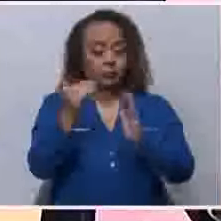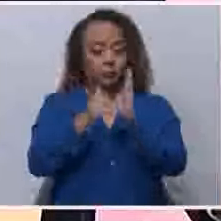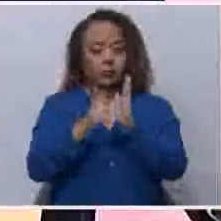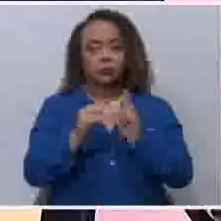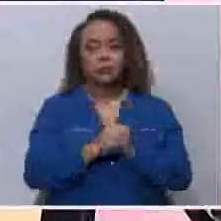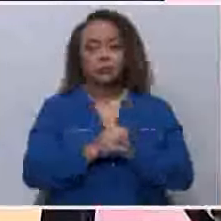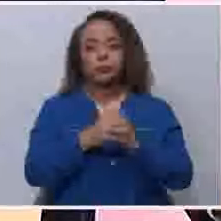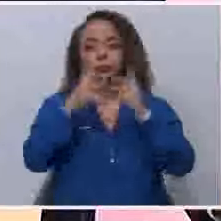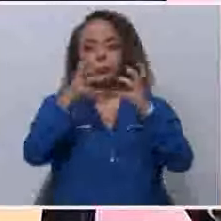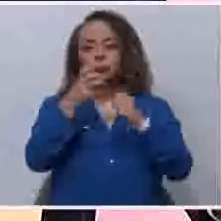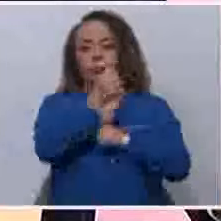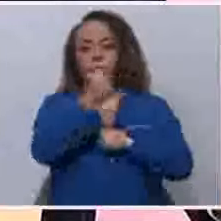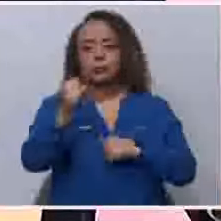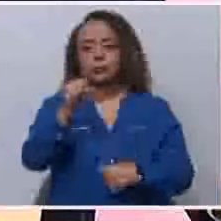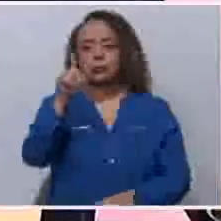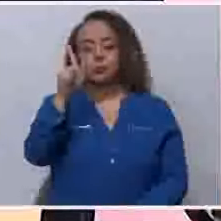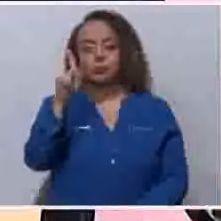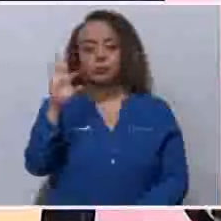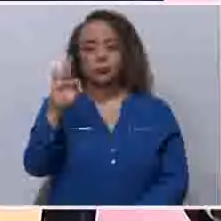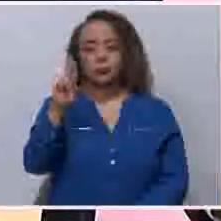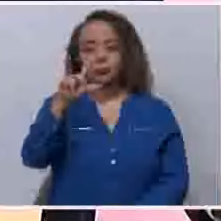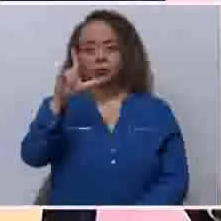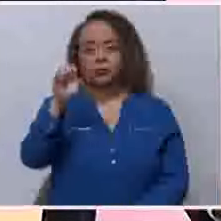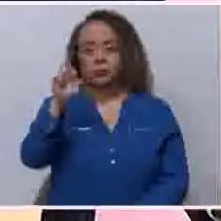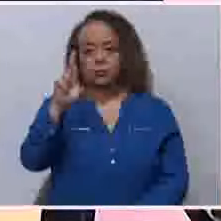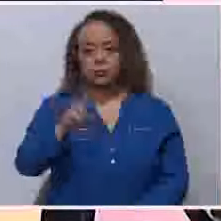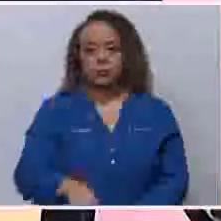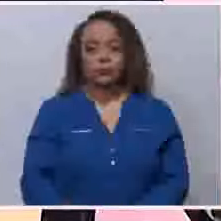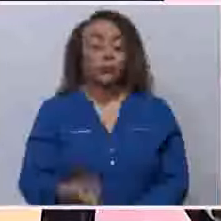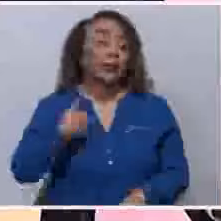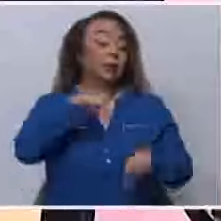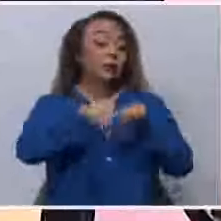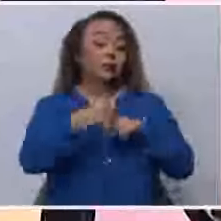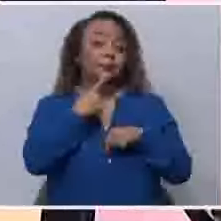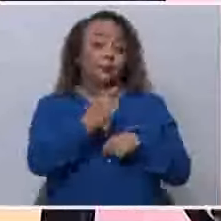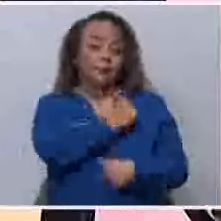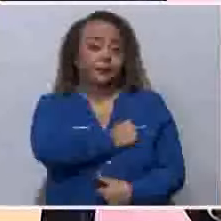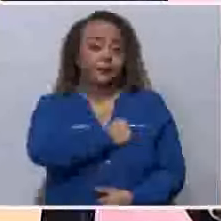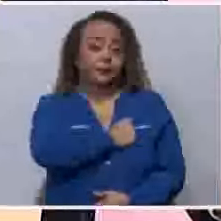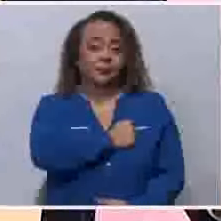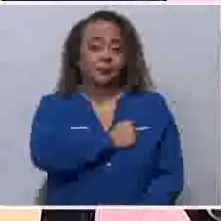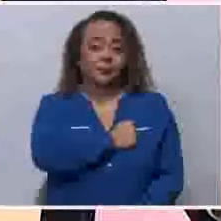por cierto quiere llevar a Keisher Fuller al Mazatlán. Ay, no lo podía decir, perdón.